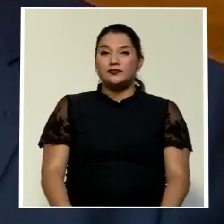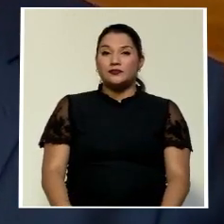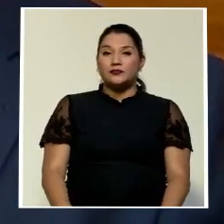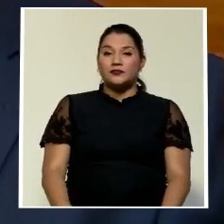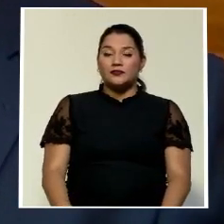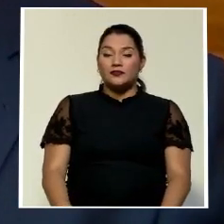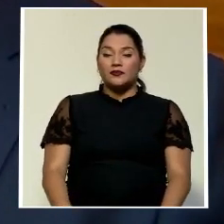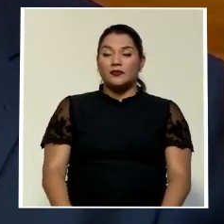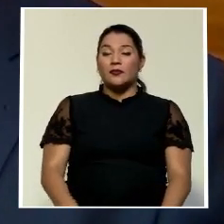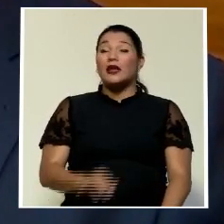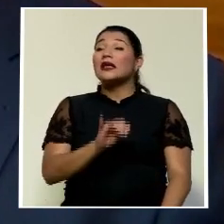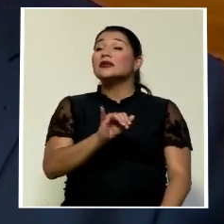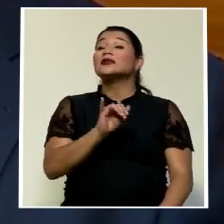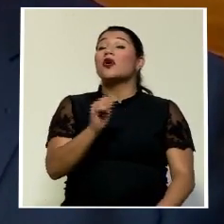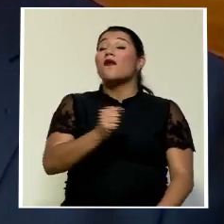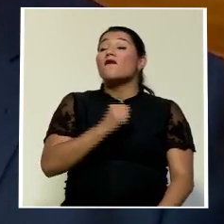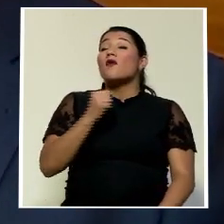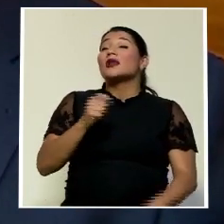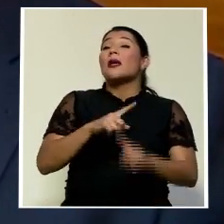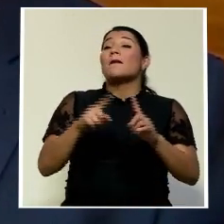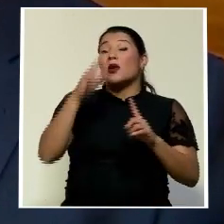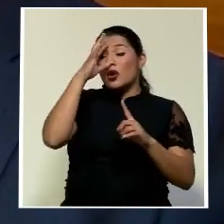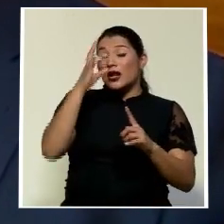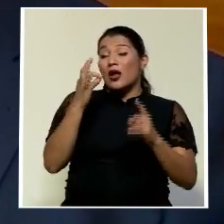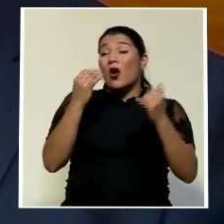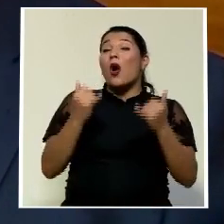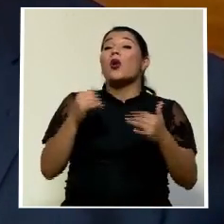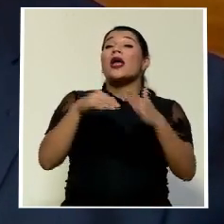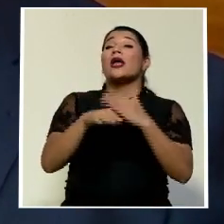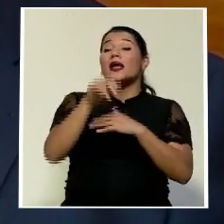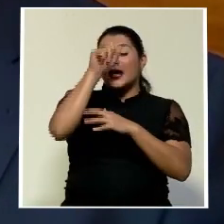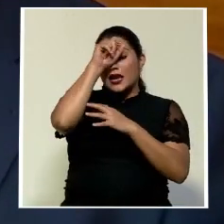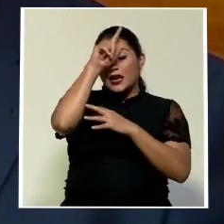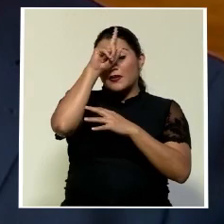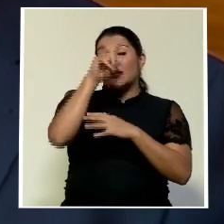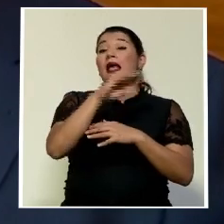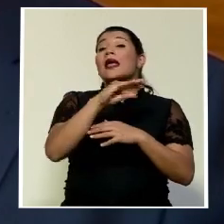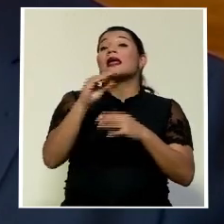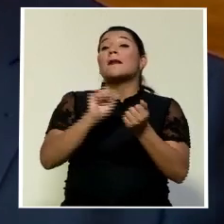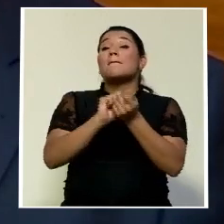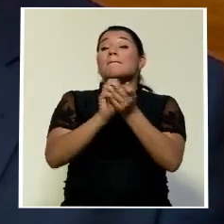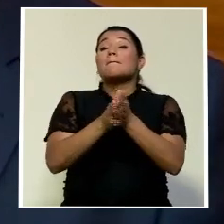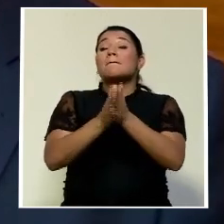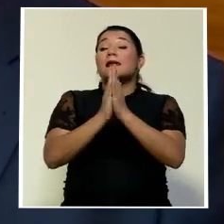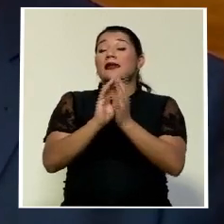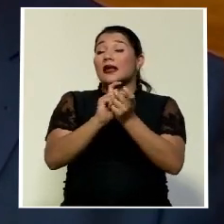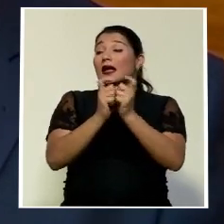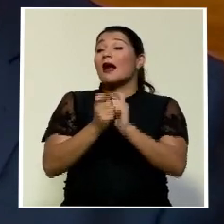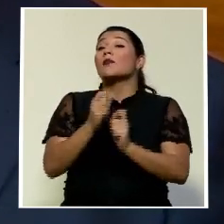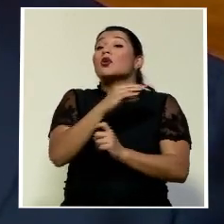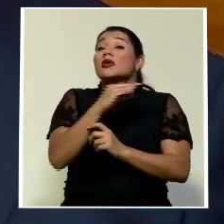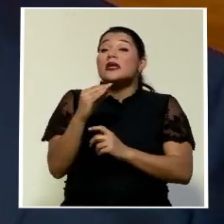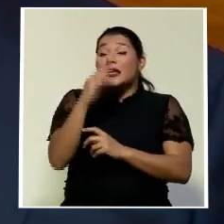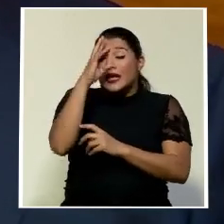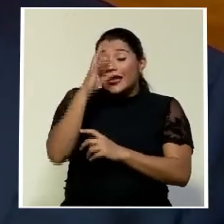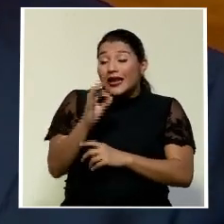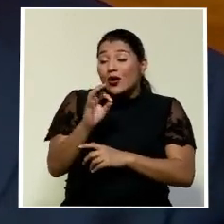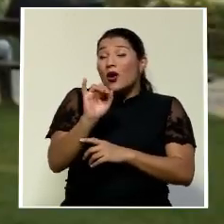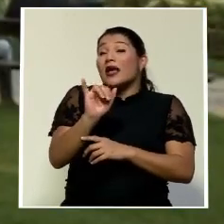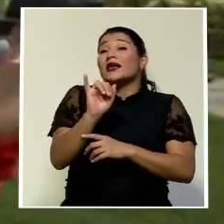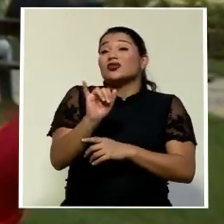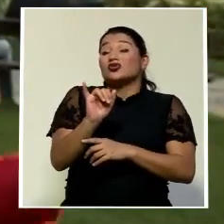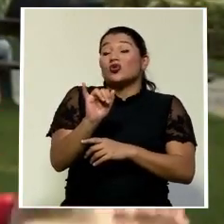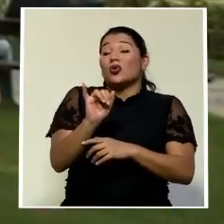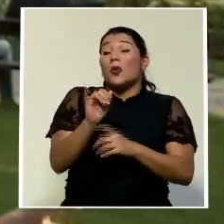Es una líder fuerte, pero creo que ahora en Alemania hay una mayoría que pide un cambio. Y creo que esta necesidad de cambio también está presente en